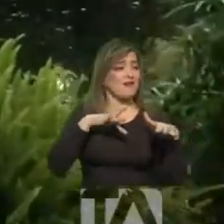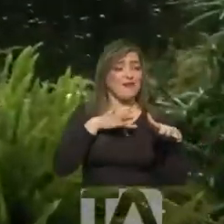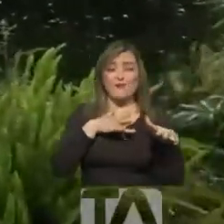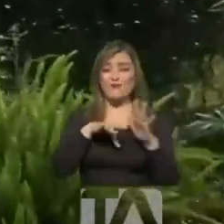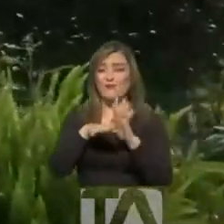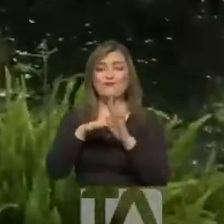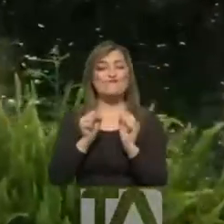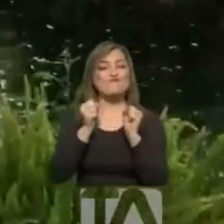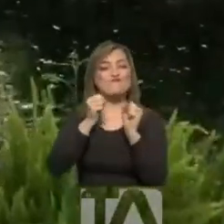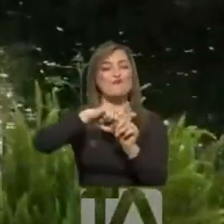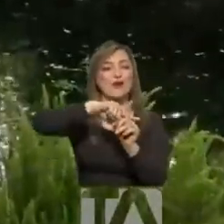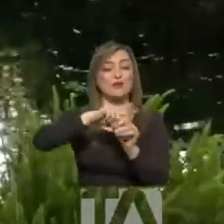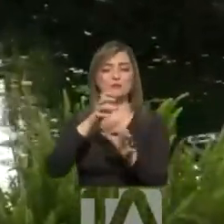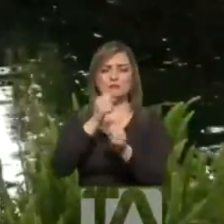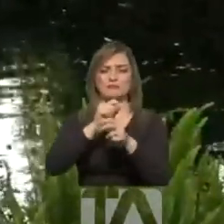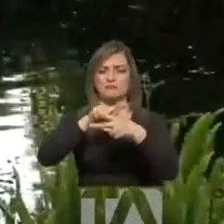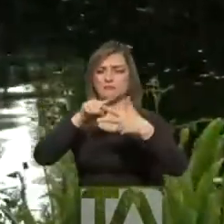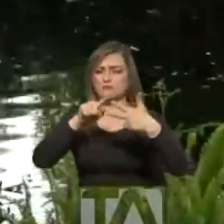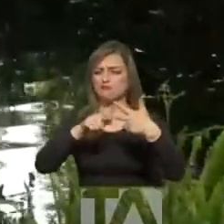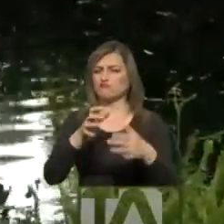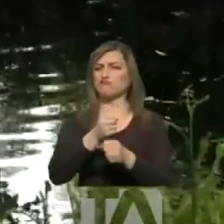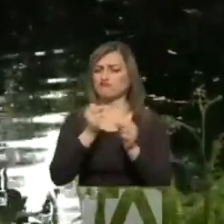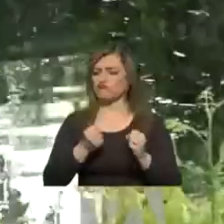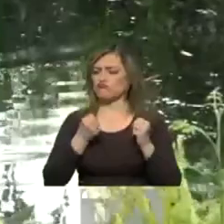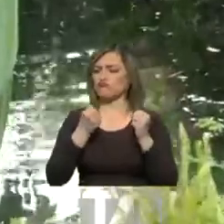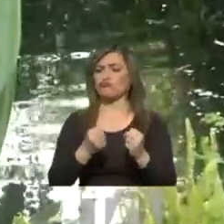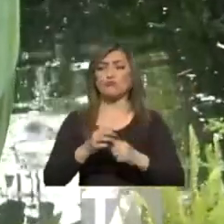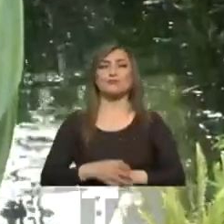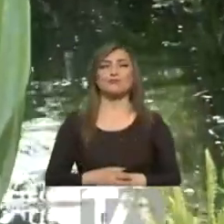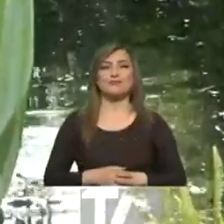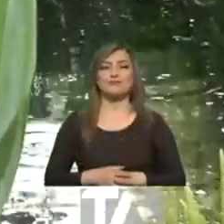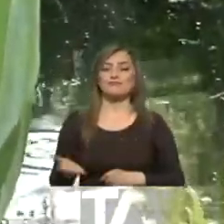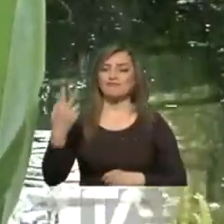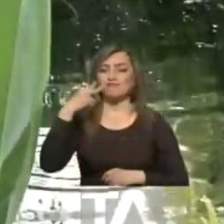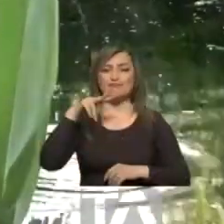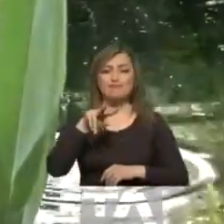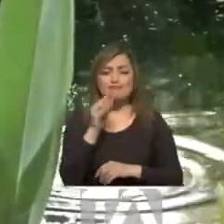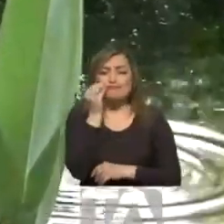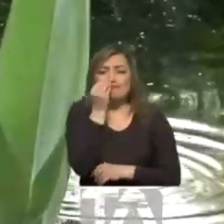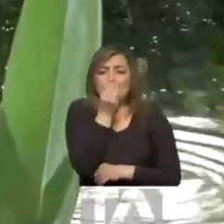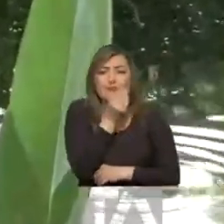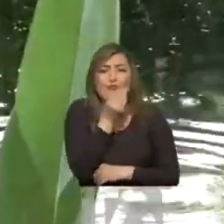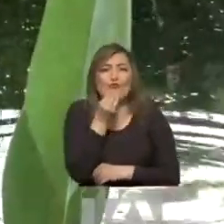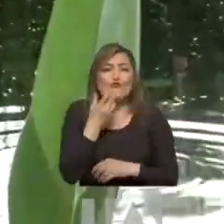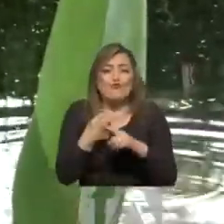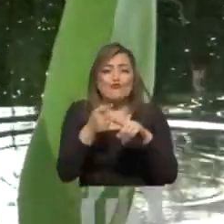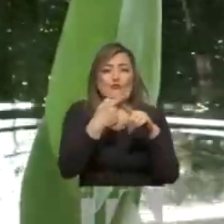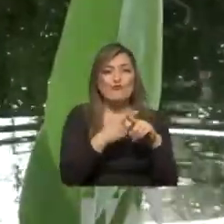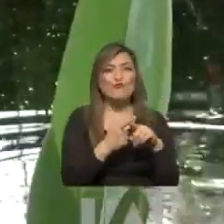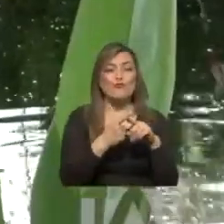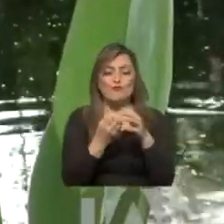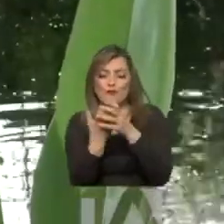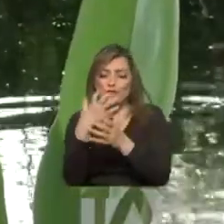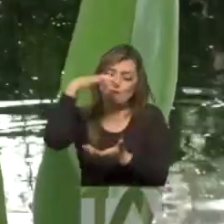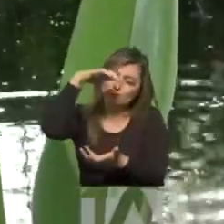los protocolos de bioseguridad. Y como usted bien dijo, asómbrese con nuestra colección de orquídeas, de bonsáis, de plantas